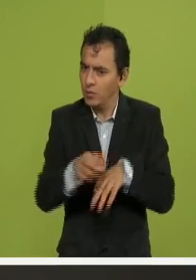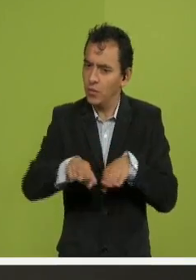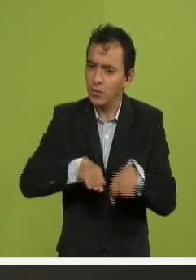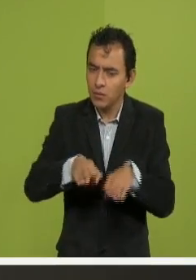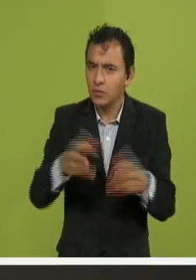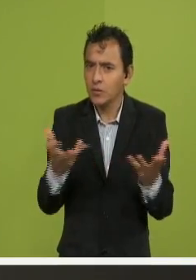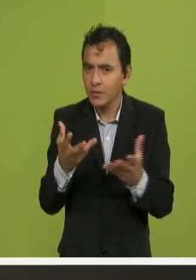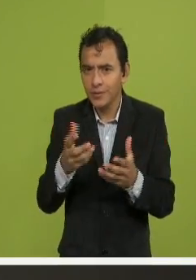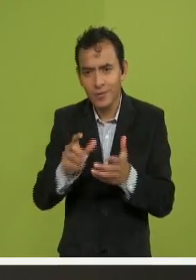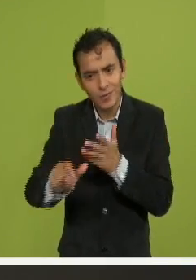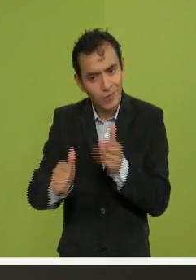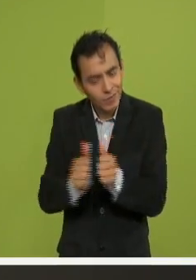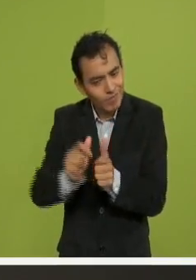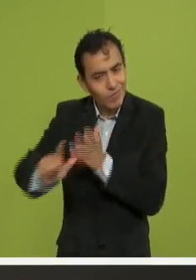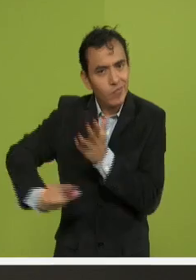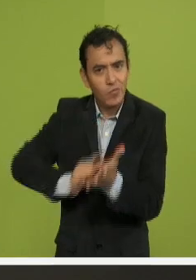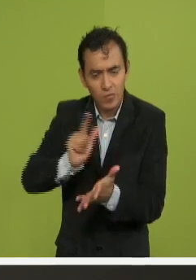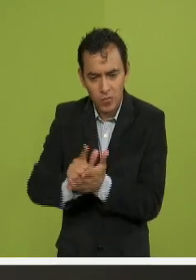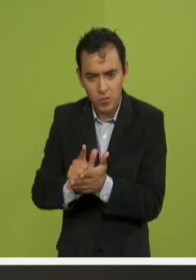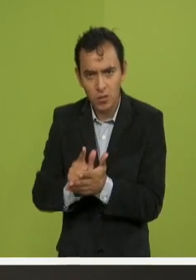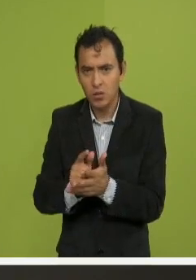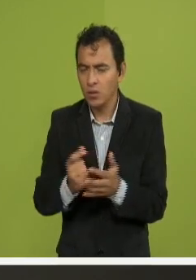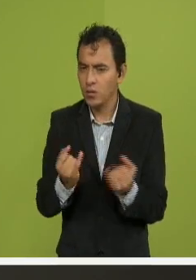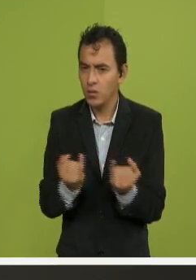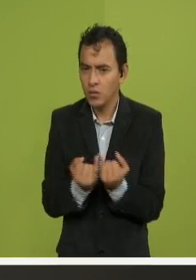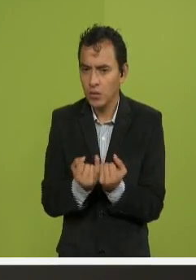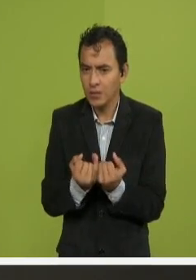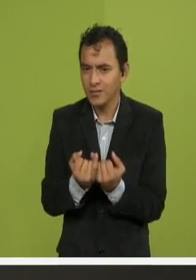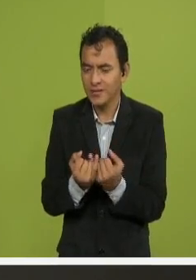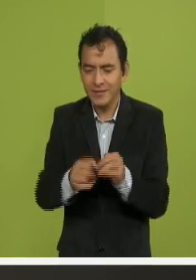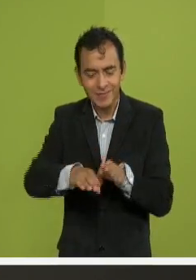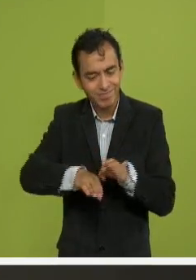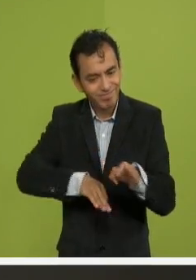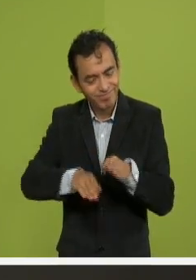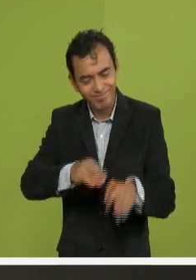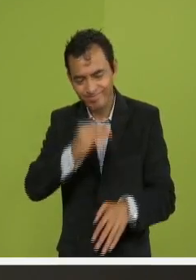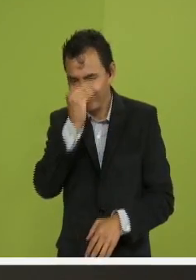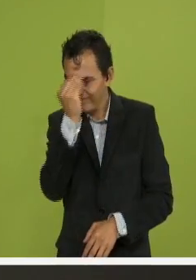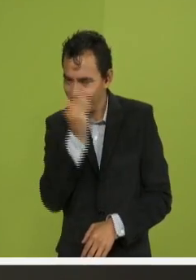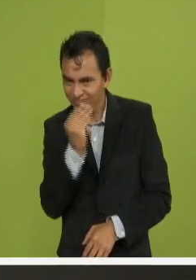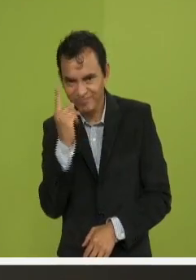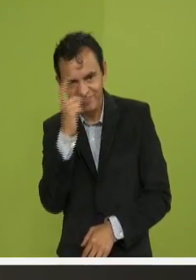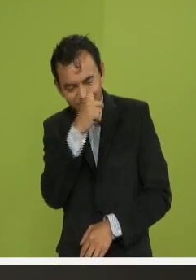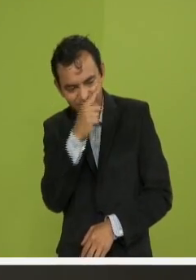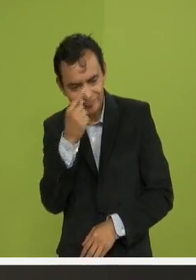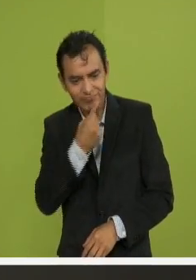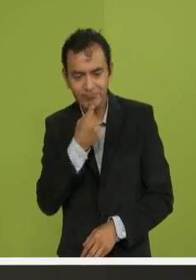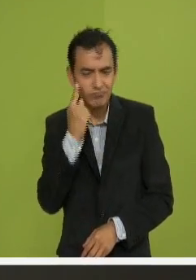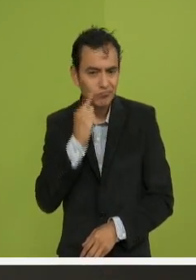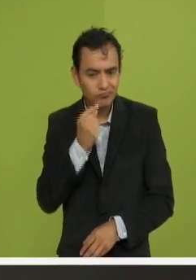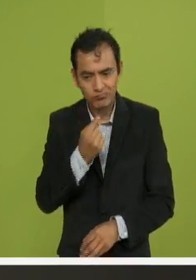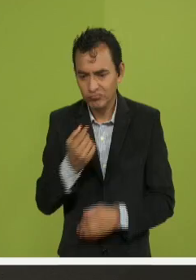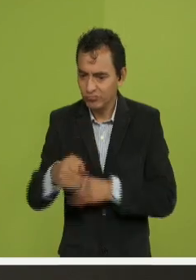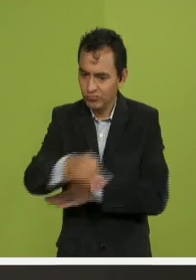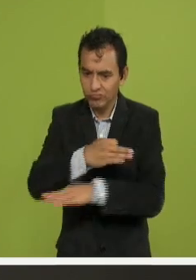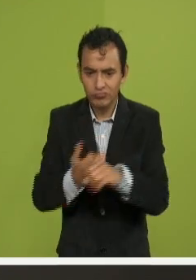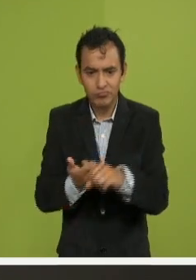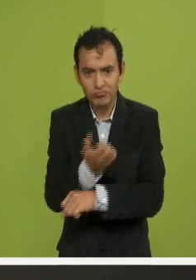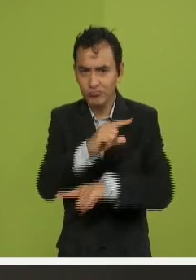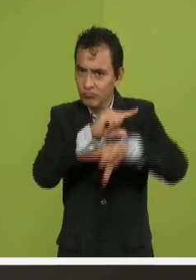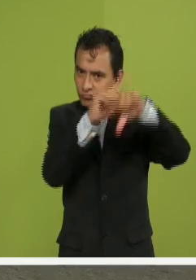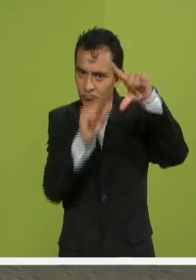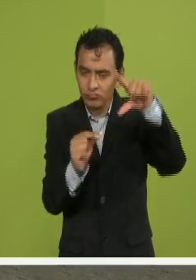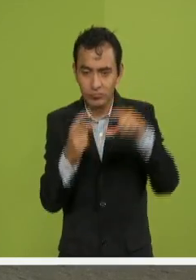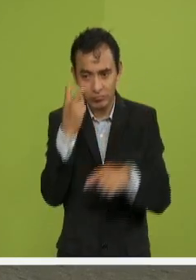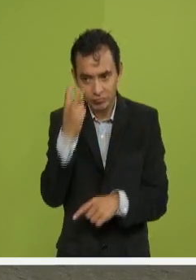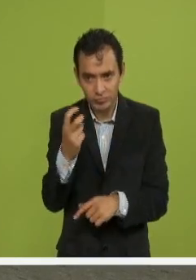con las leyes, ¿no? Y sobre todo este trabajo que es terrible para los niños y para las niñas de nuestro país y de nuestro estado también. Entonces, pues de eso se